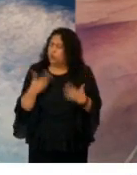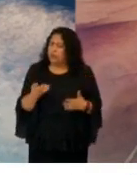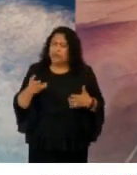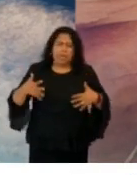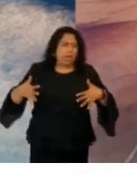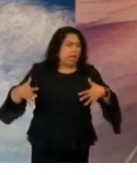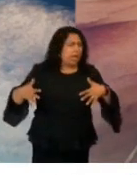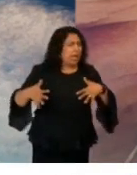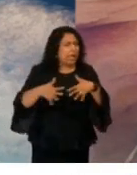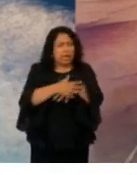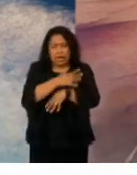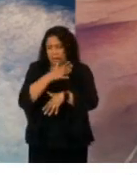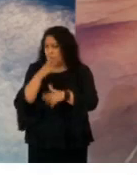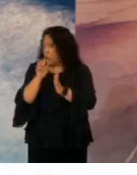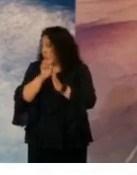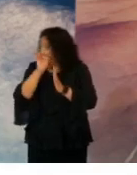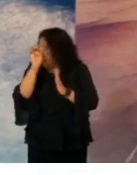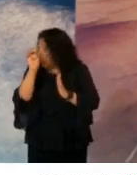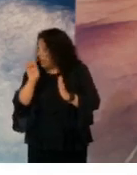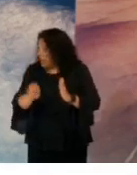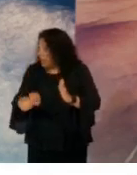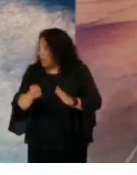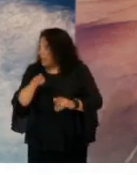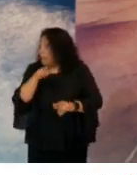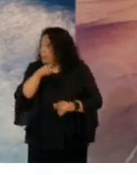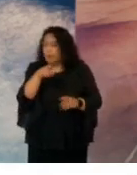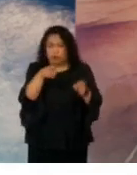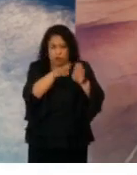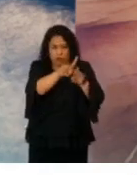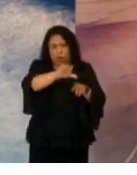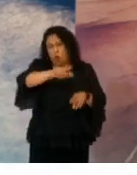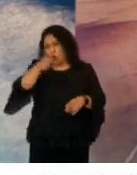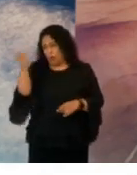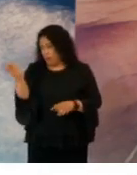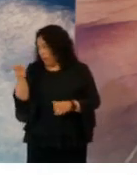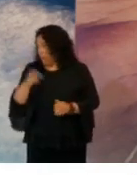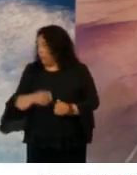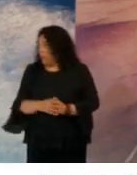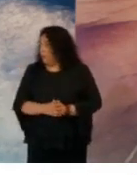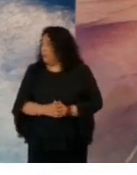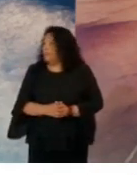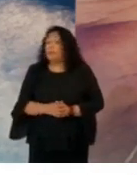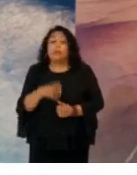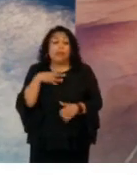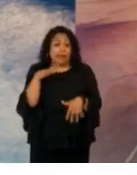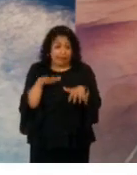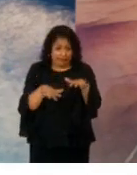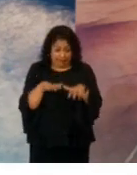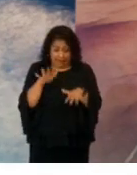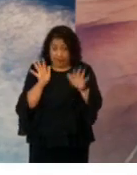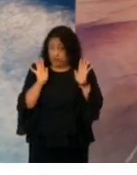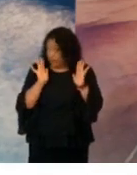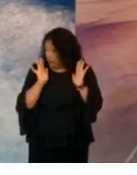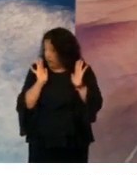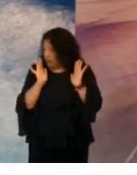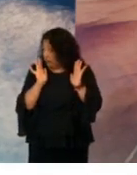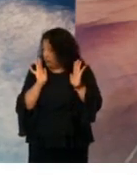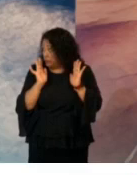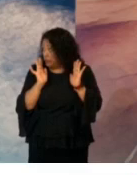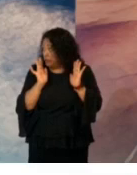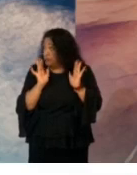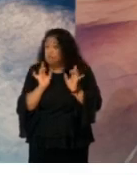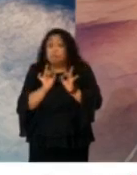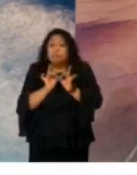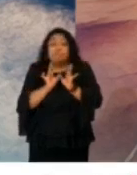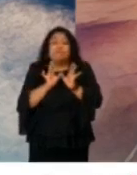un cambio gigantesco. Y para darles un ejemplo súper concreto, con esto cierro y me voy a la otra pregunta. Muchas veces, cuando ocurre un caso